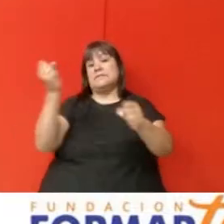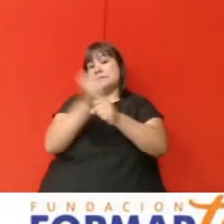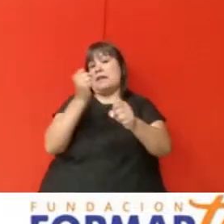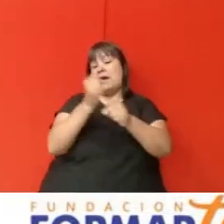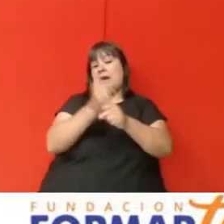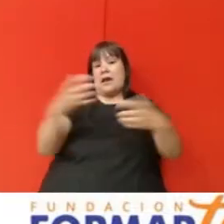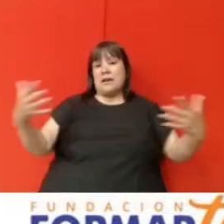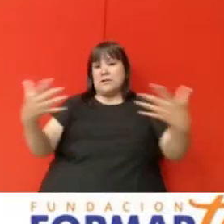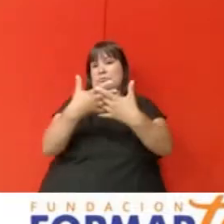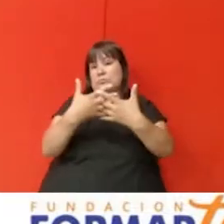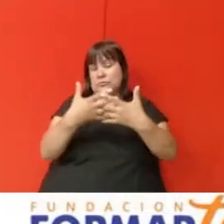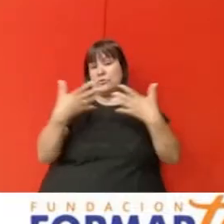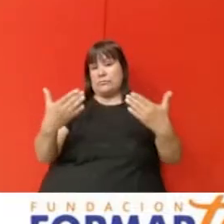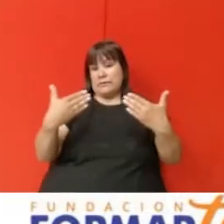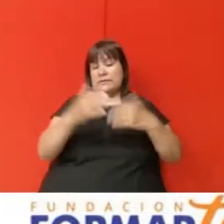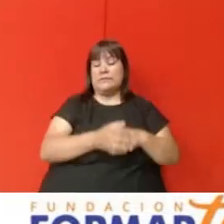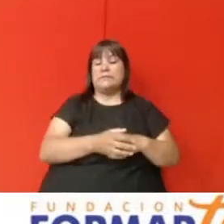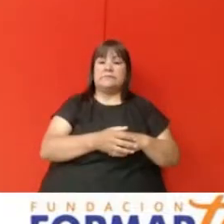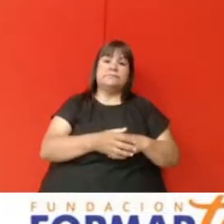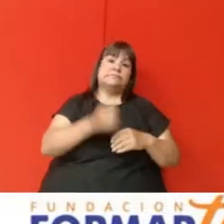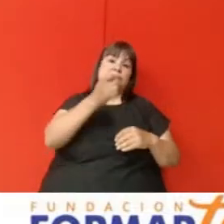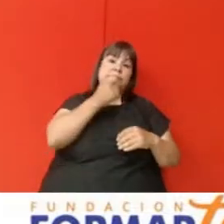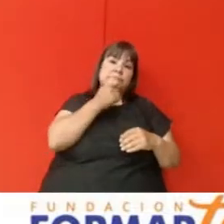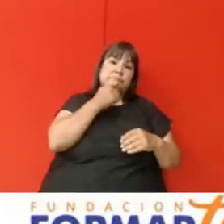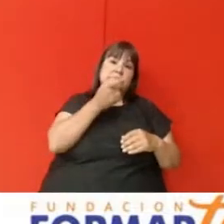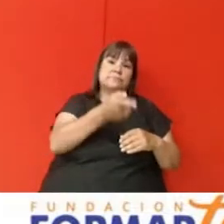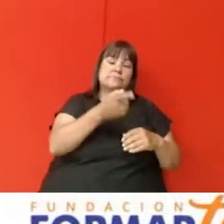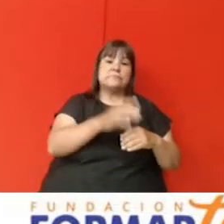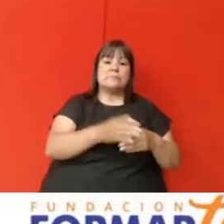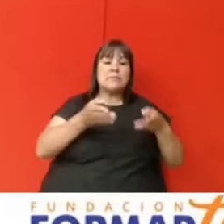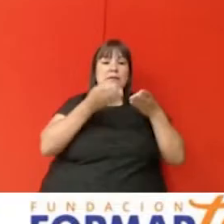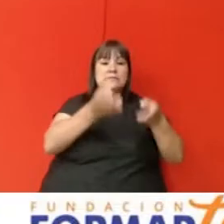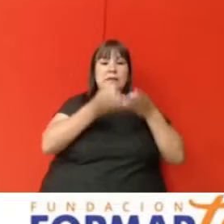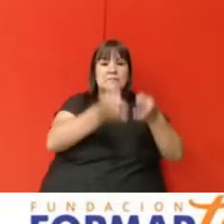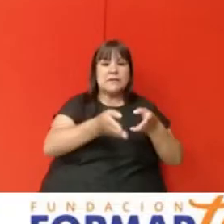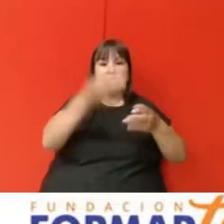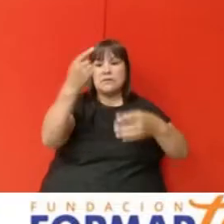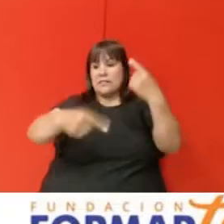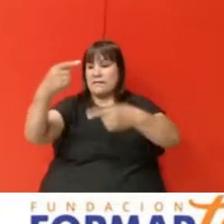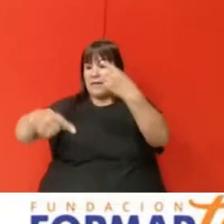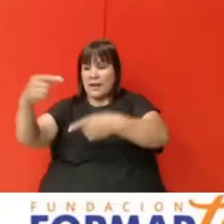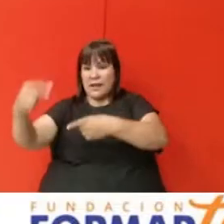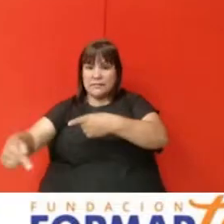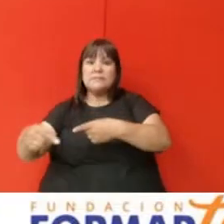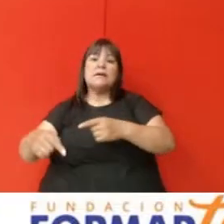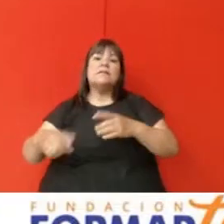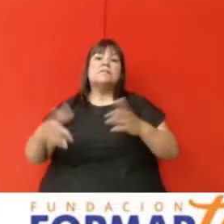trabajar. Gente de salud mental, de atención primaria, de paliativos, de servicios de emergencia, que son los que llevan y traen a los pacientes, de